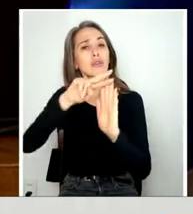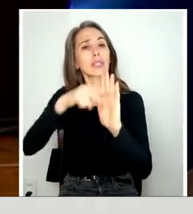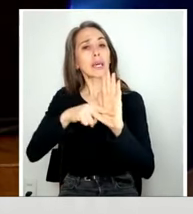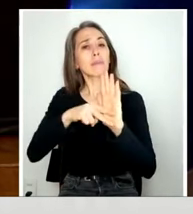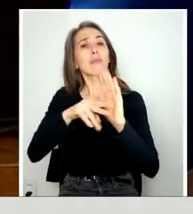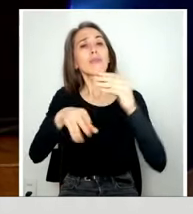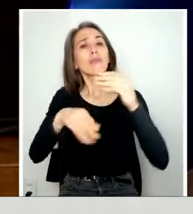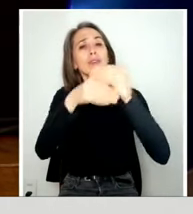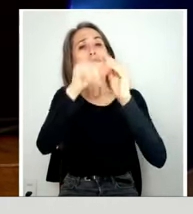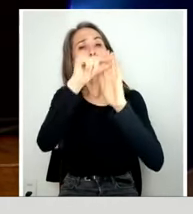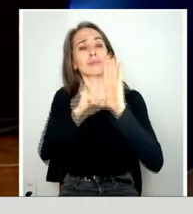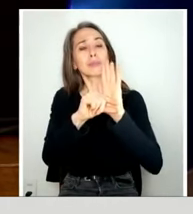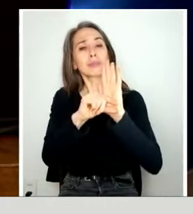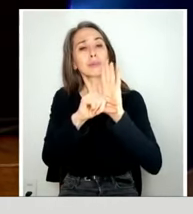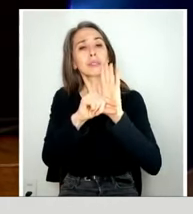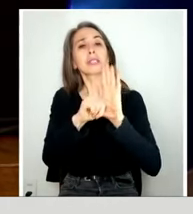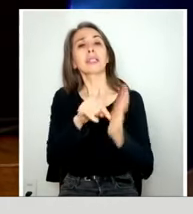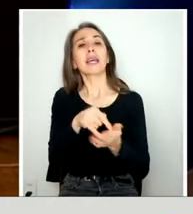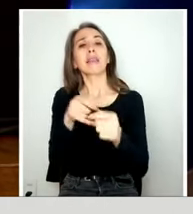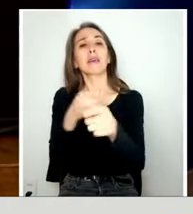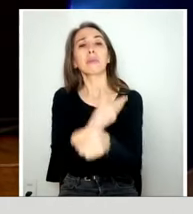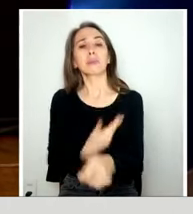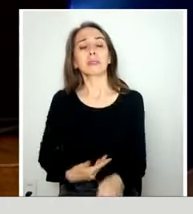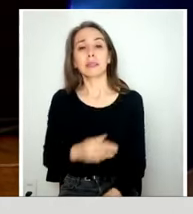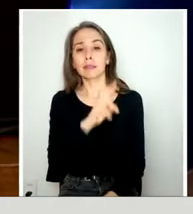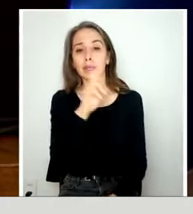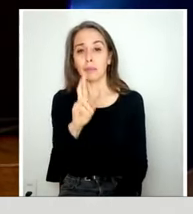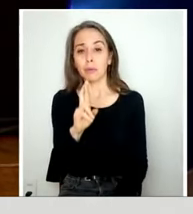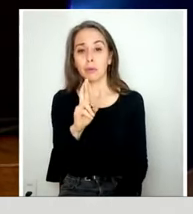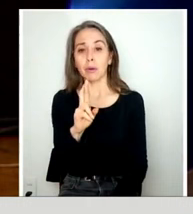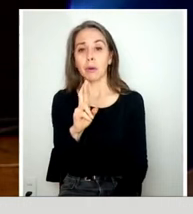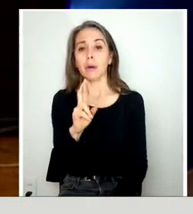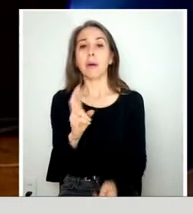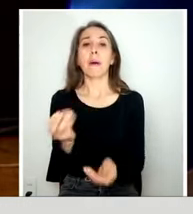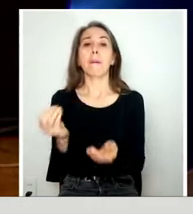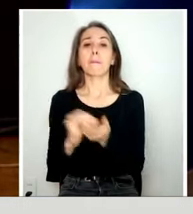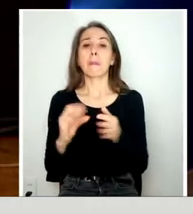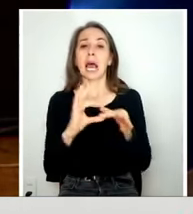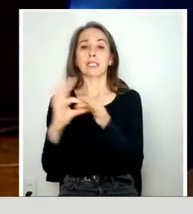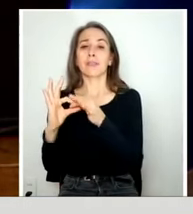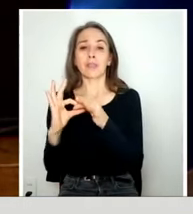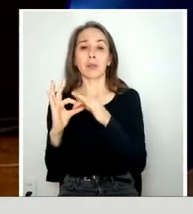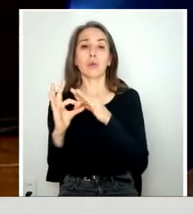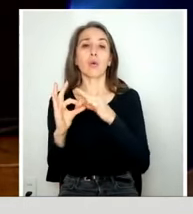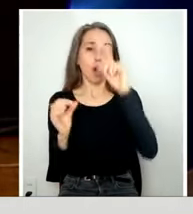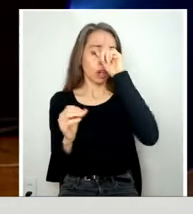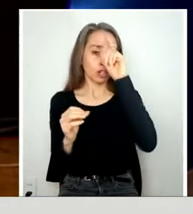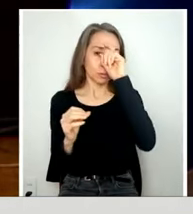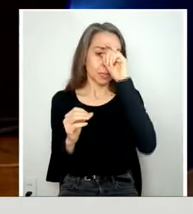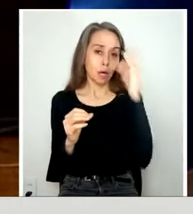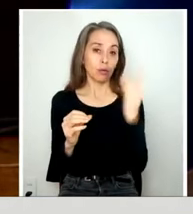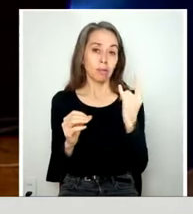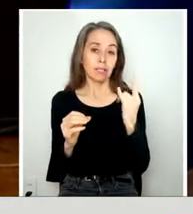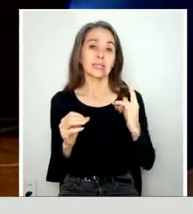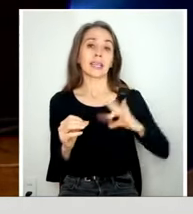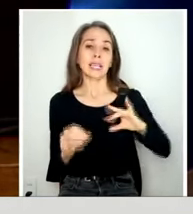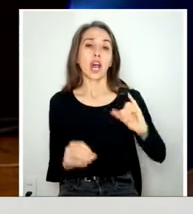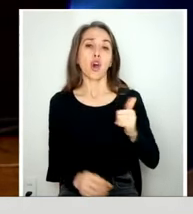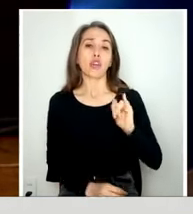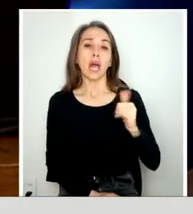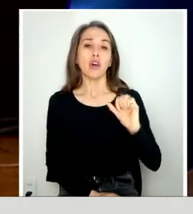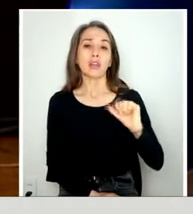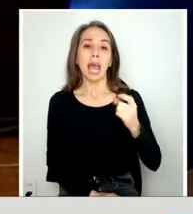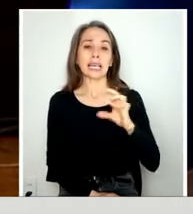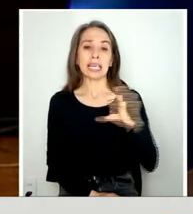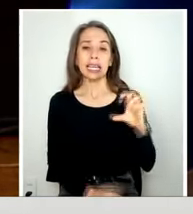iniciado el mensaje que fortalece el vínculo entre el hospital clínico de la Universidad de chile Doctor José Joaquín Aguirre y el